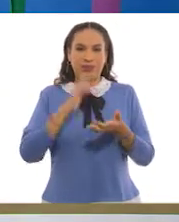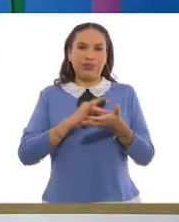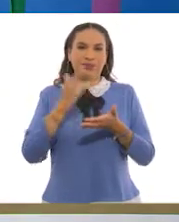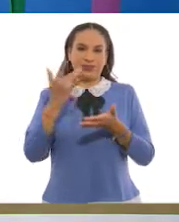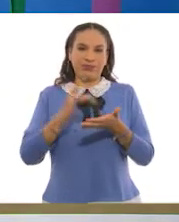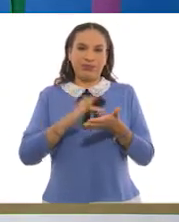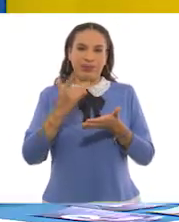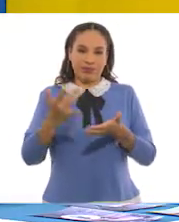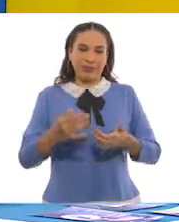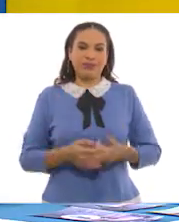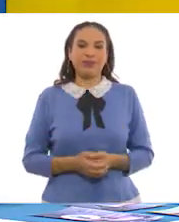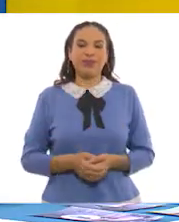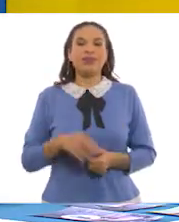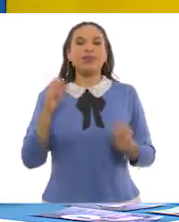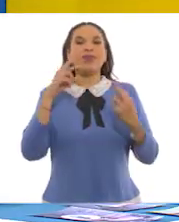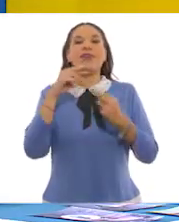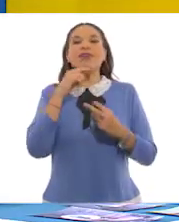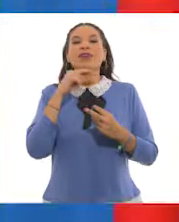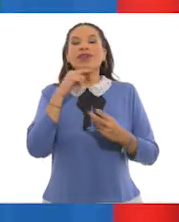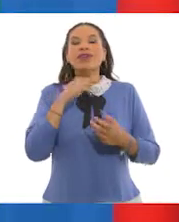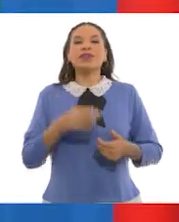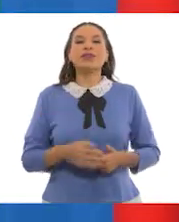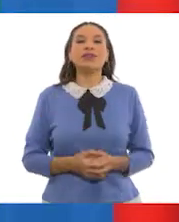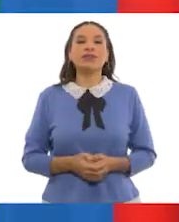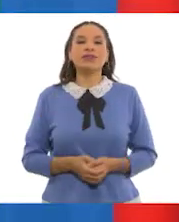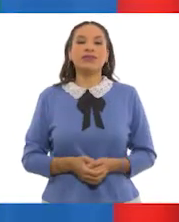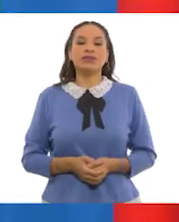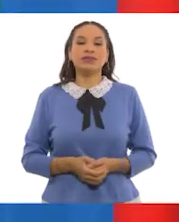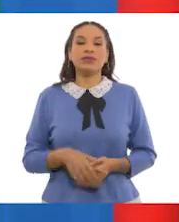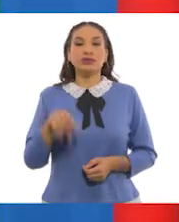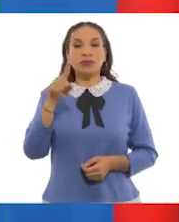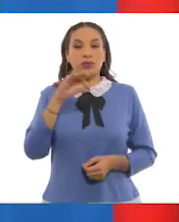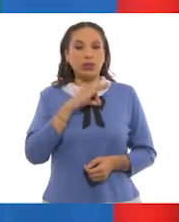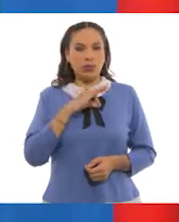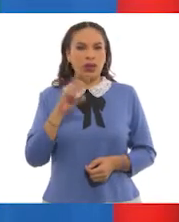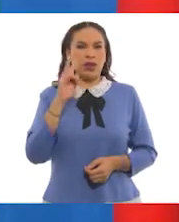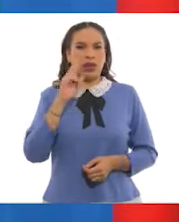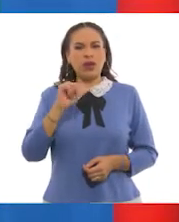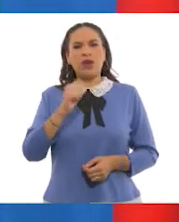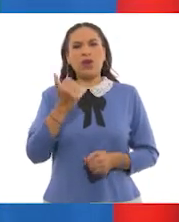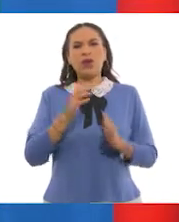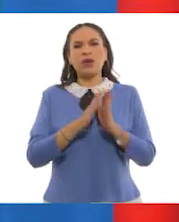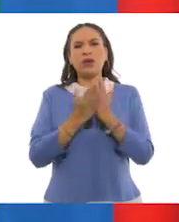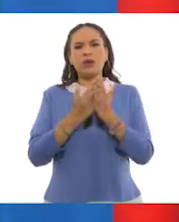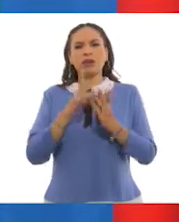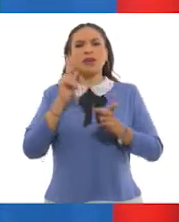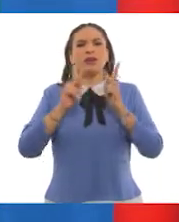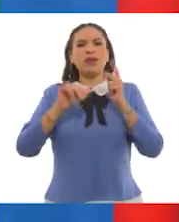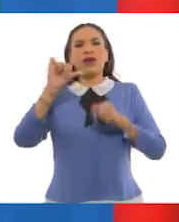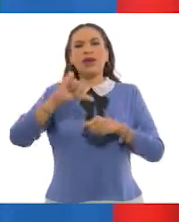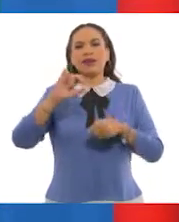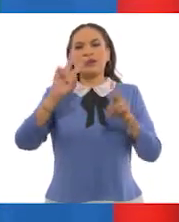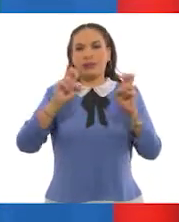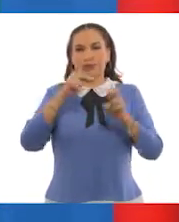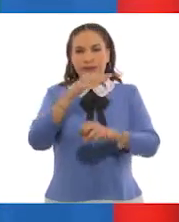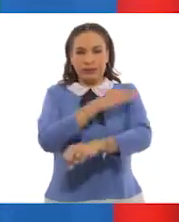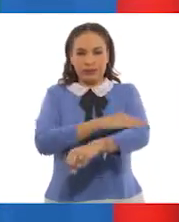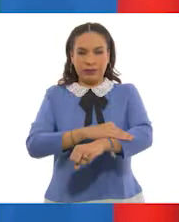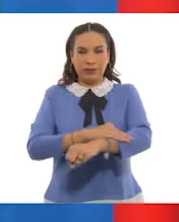gracias. Gracias a ti. Hasta pronto. Si te es posible, consulta otros libros y comenta el tema de hoy con tu